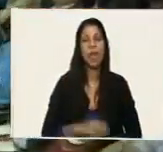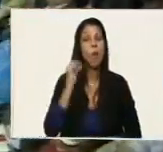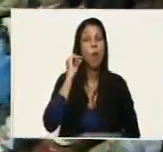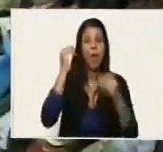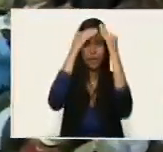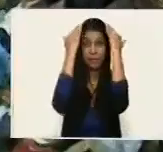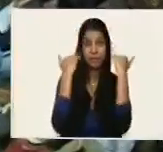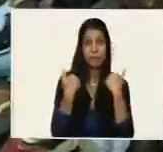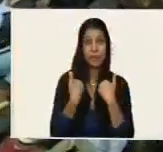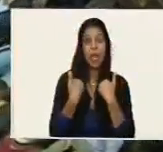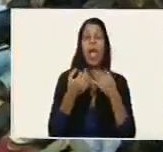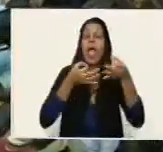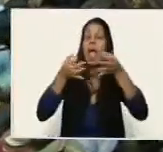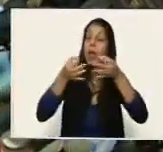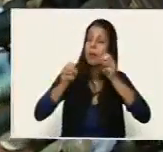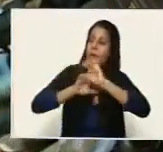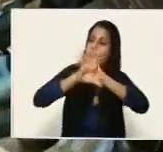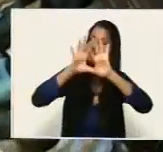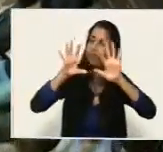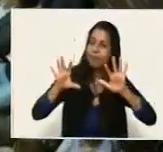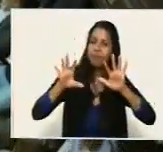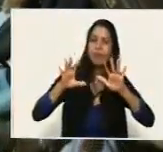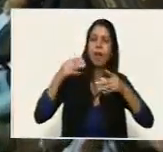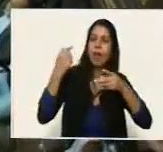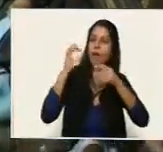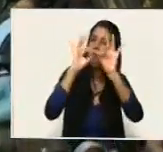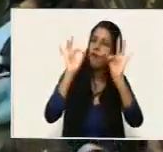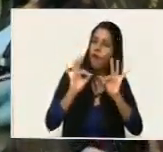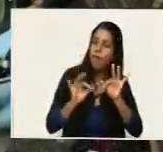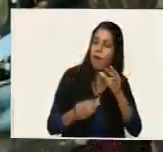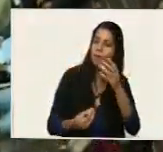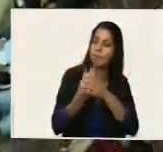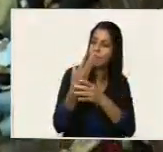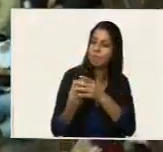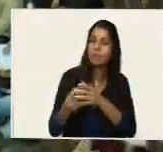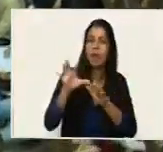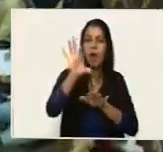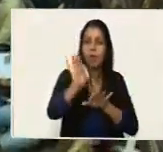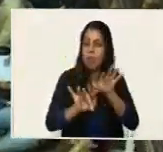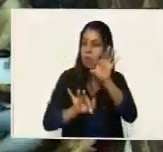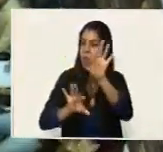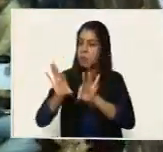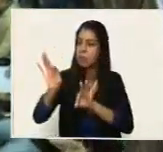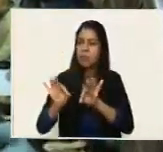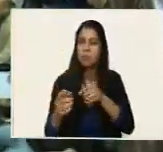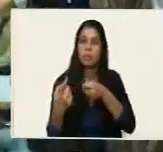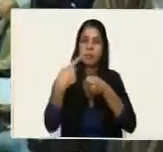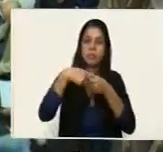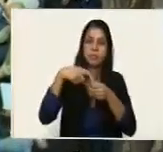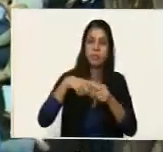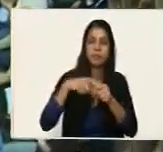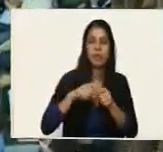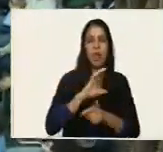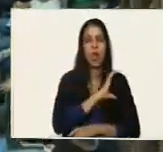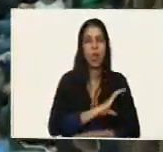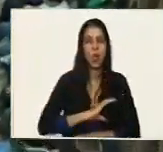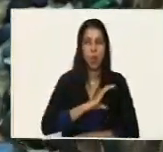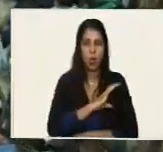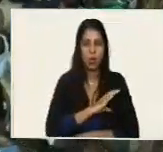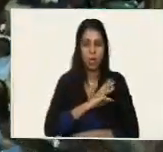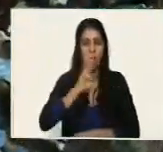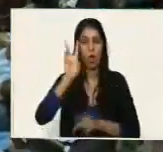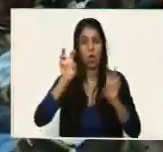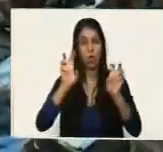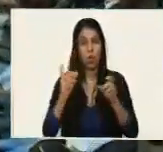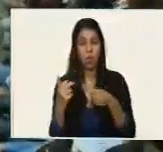la metodología concerniente a la conformación del Comité de Evaluación y Méritos para la selección de representantes que analizarán los nuevos integrantes